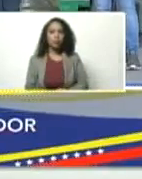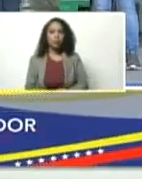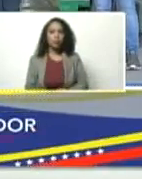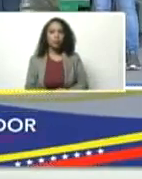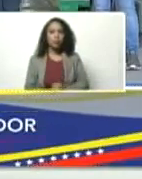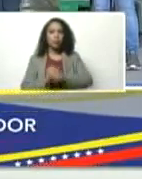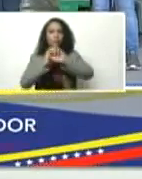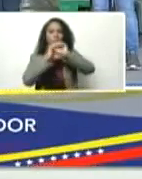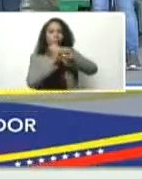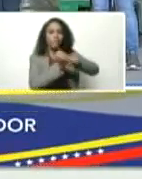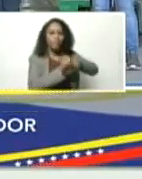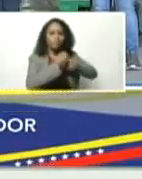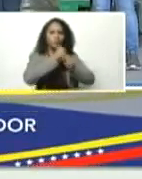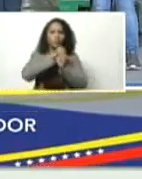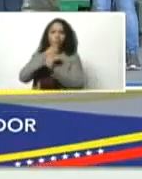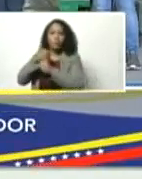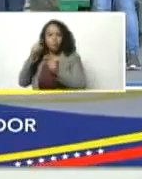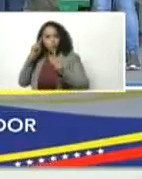remar hacia un mismo puerto,